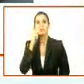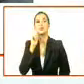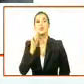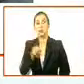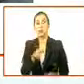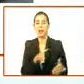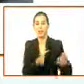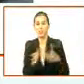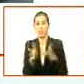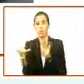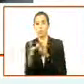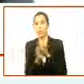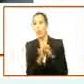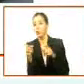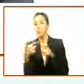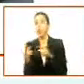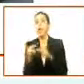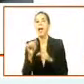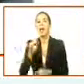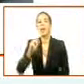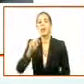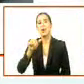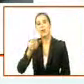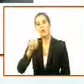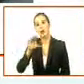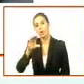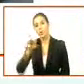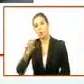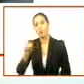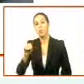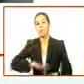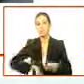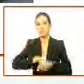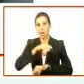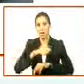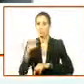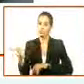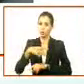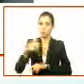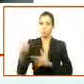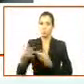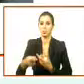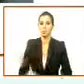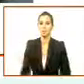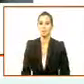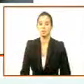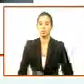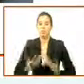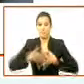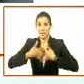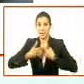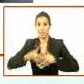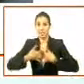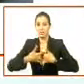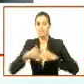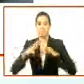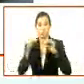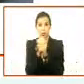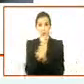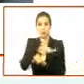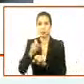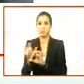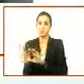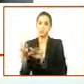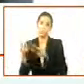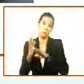comunica a Anaco con Barcelona. Ahora los ingenieros, la maquinaria de la gobernación del estado de Anzuateguitare